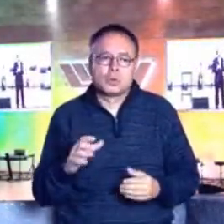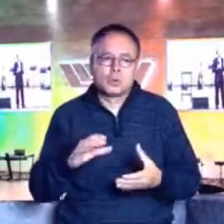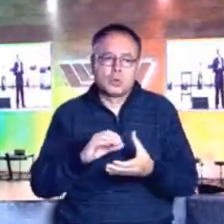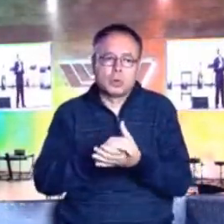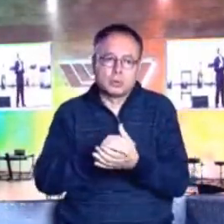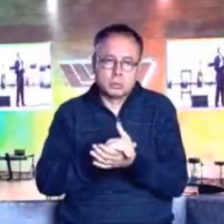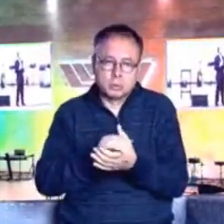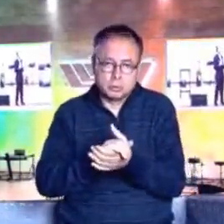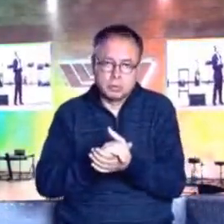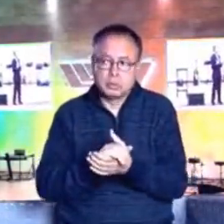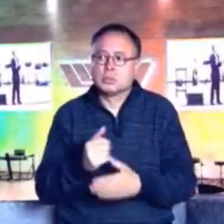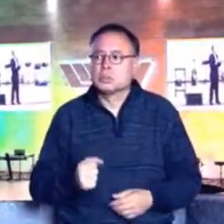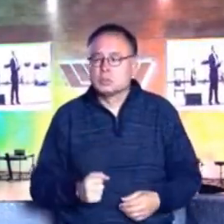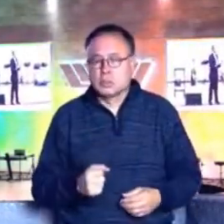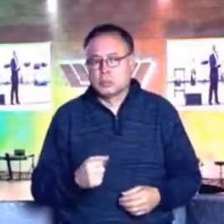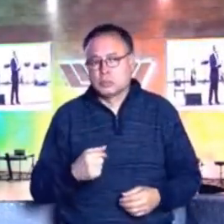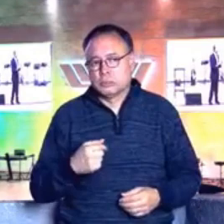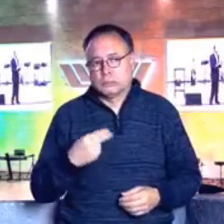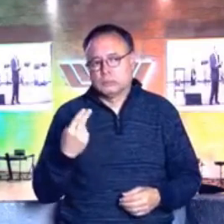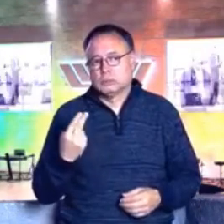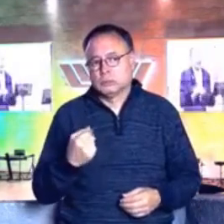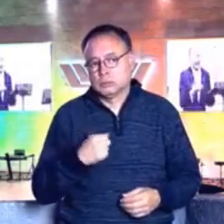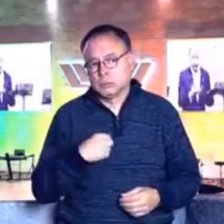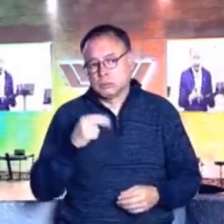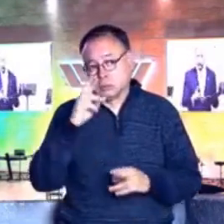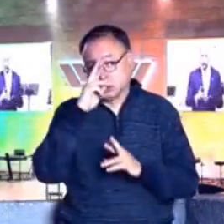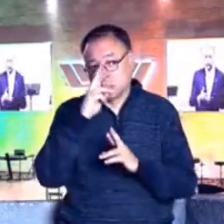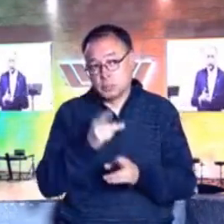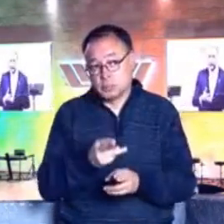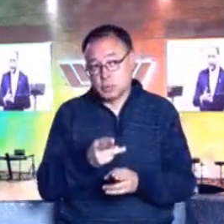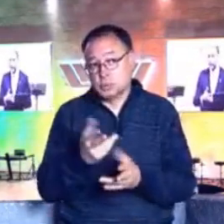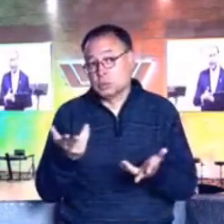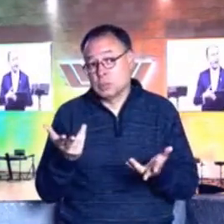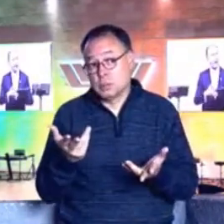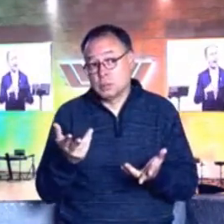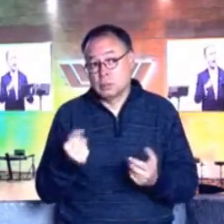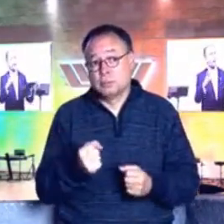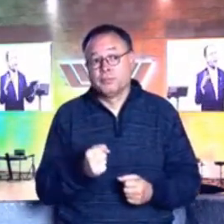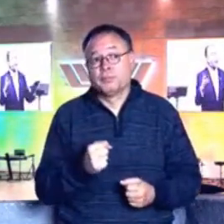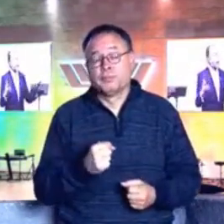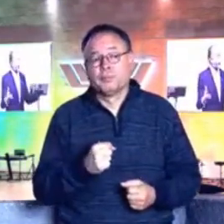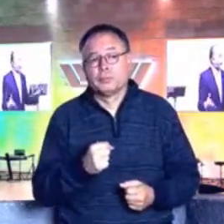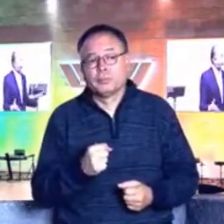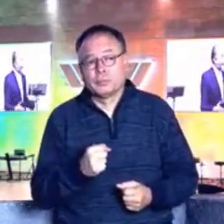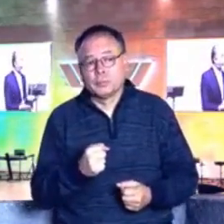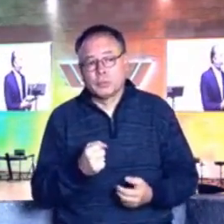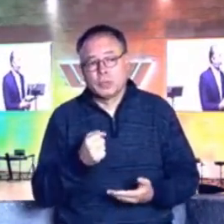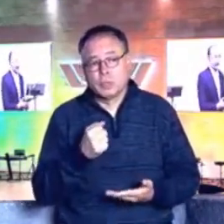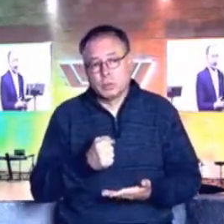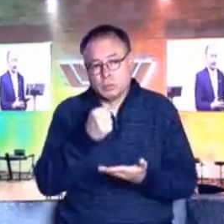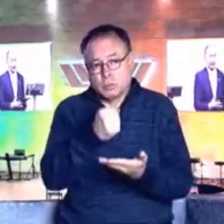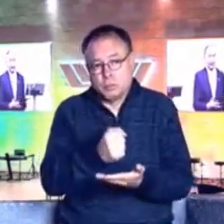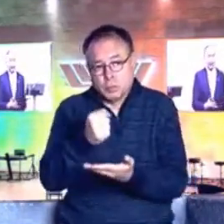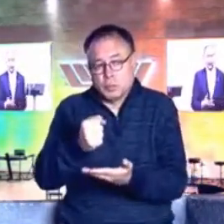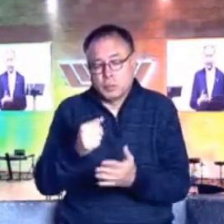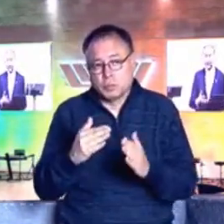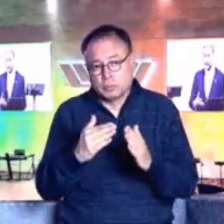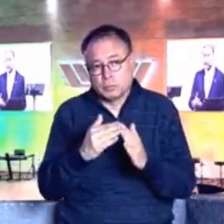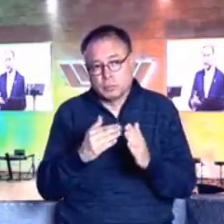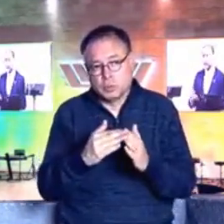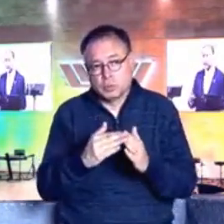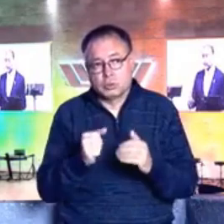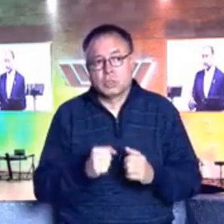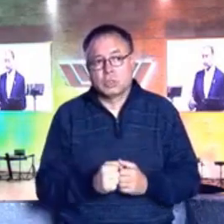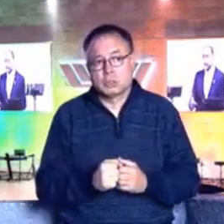varones porque es una responsabilidad que Dios desde que crea al ser humano sobre la Tierra le asignó